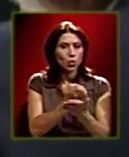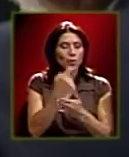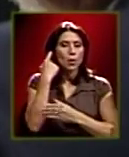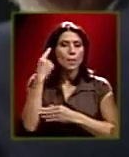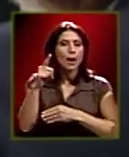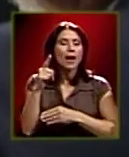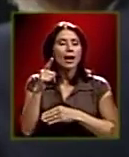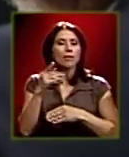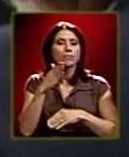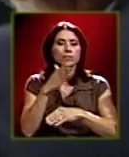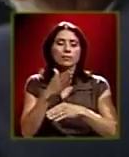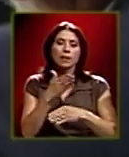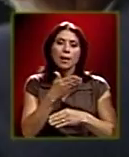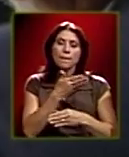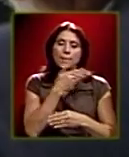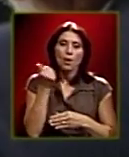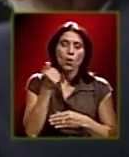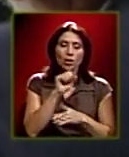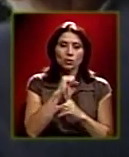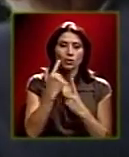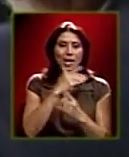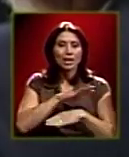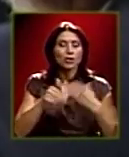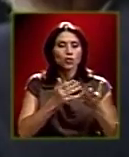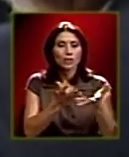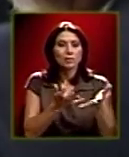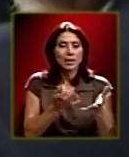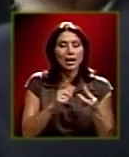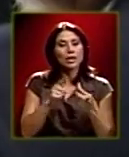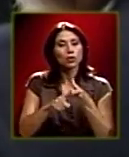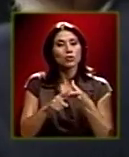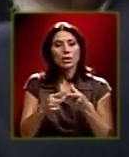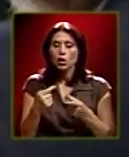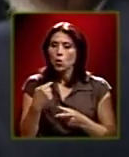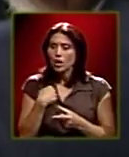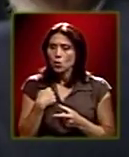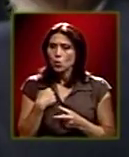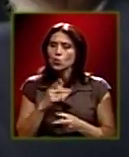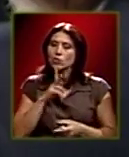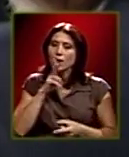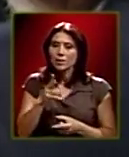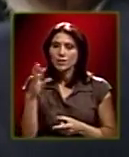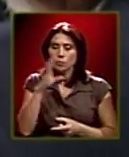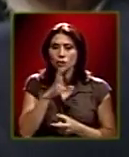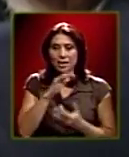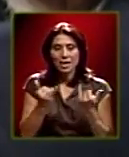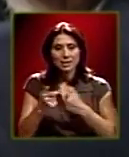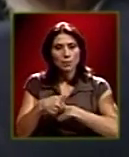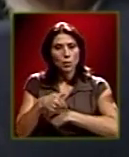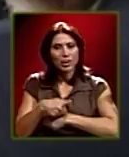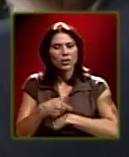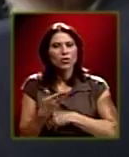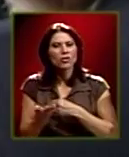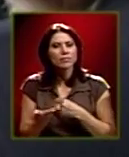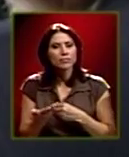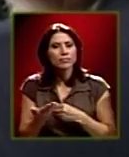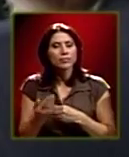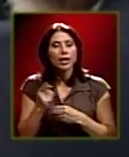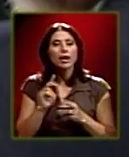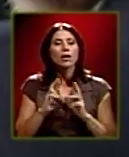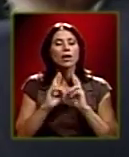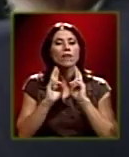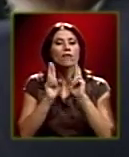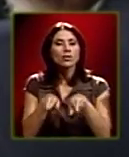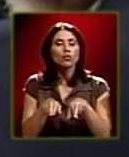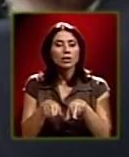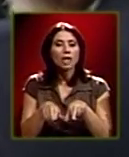mejora social que todos aspiran. Entonces, lo que uno buscaría realmente en este momento es que el resultado